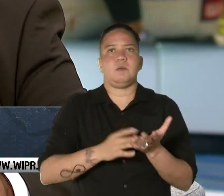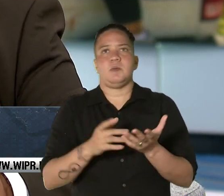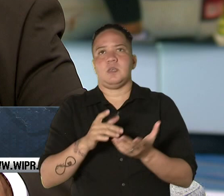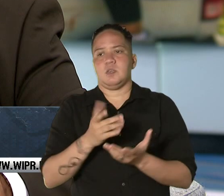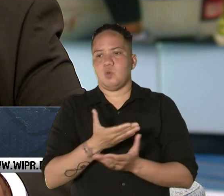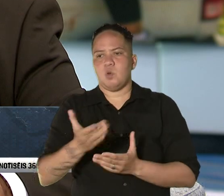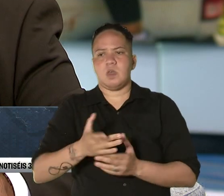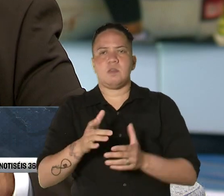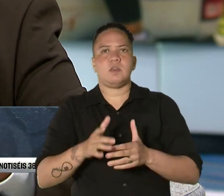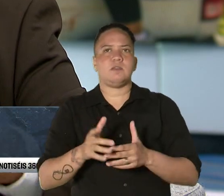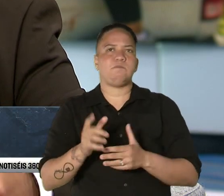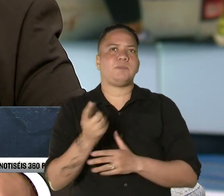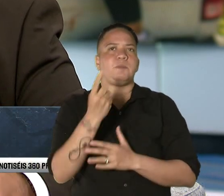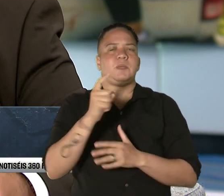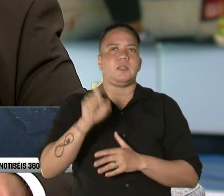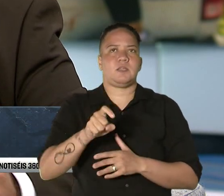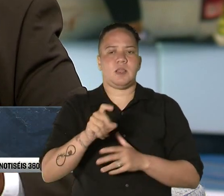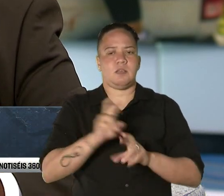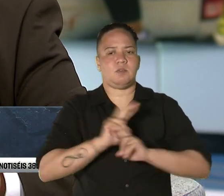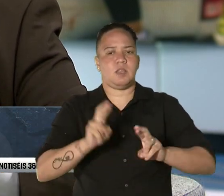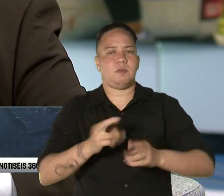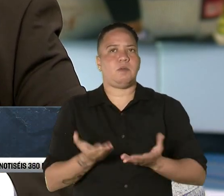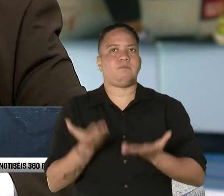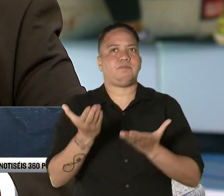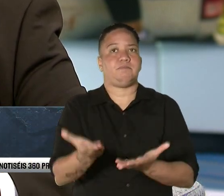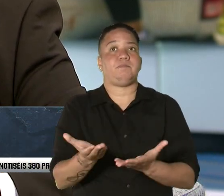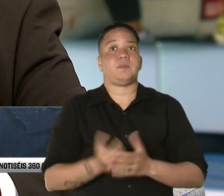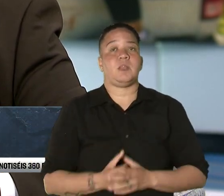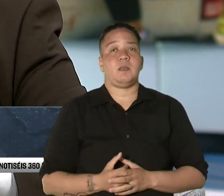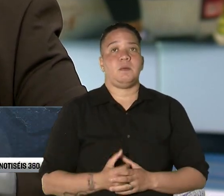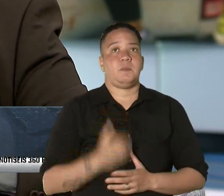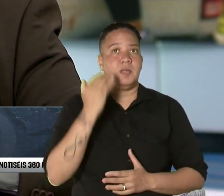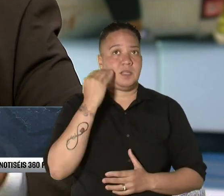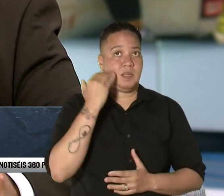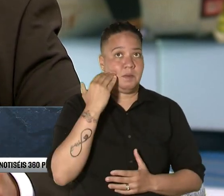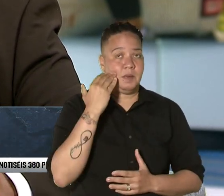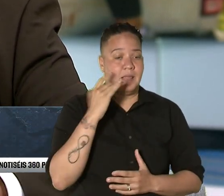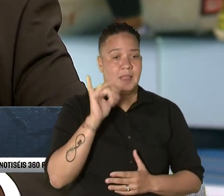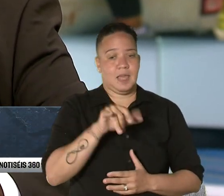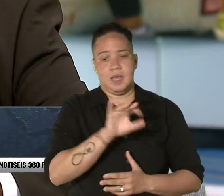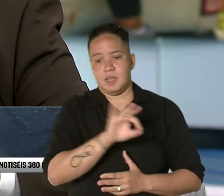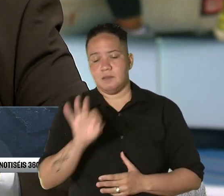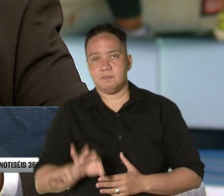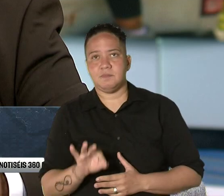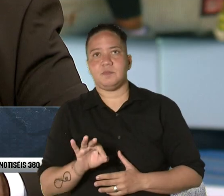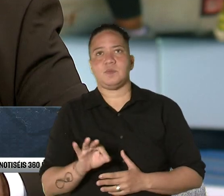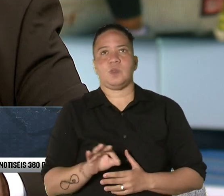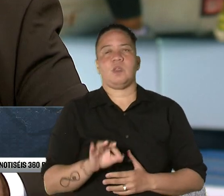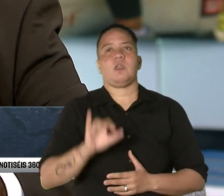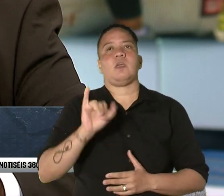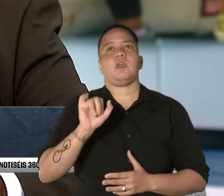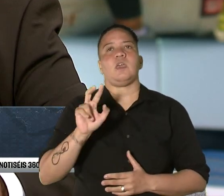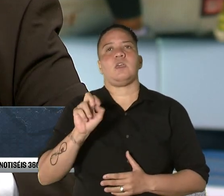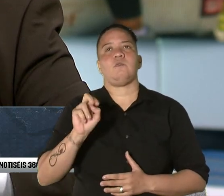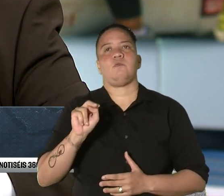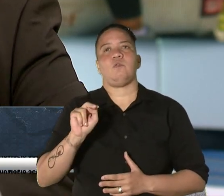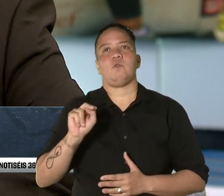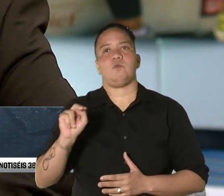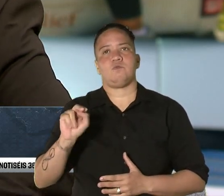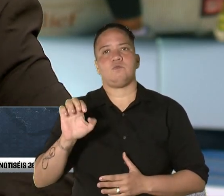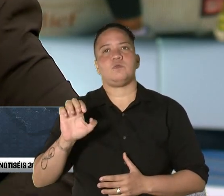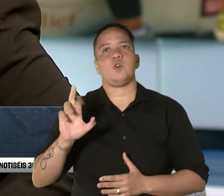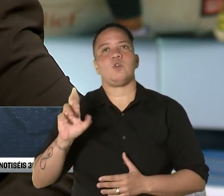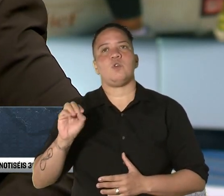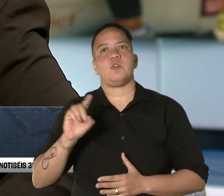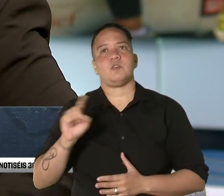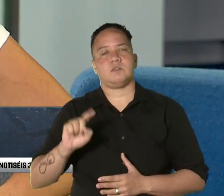necesidad estén listos para entregar para conocer más de las implicaciones de esta designación nos acompaña Ivonne Rodríguez del aire rifa que le